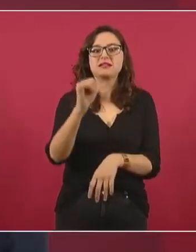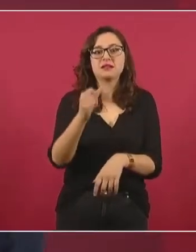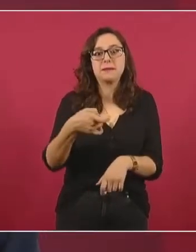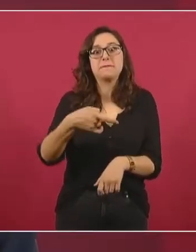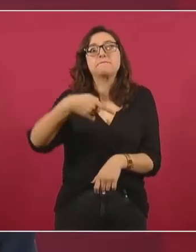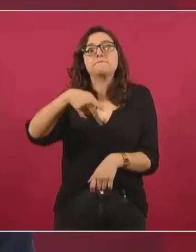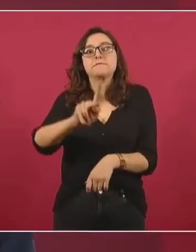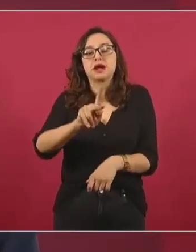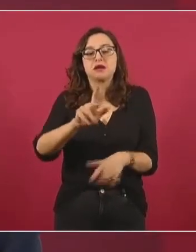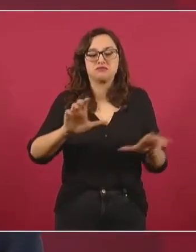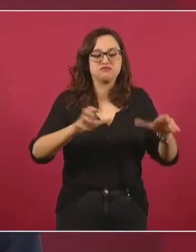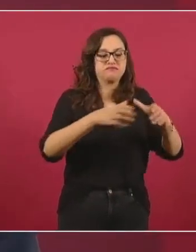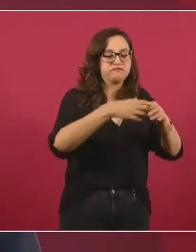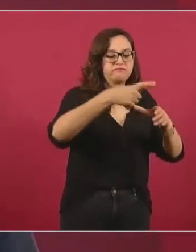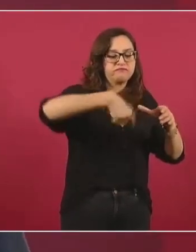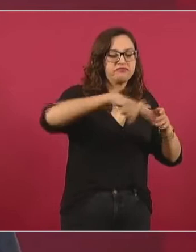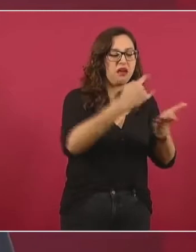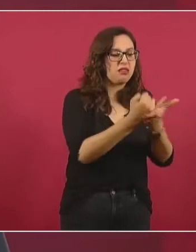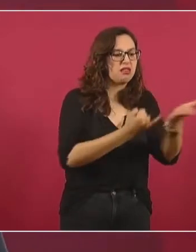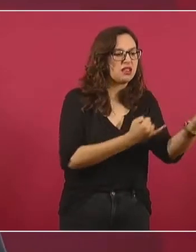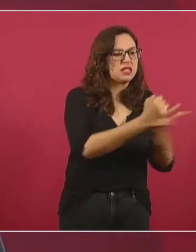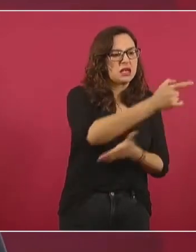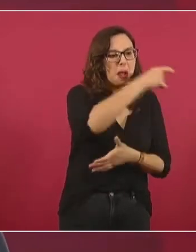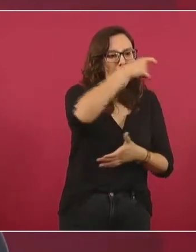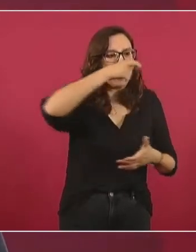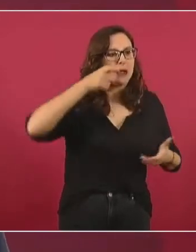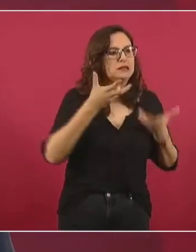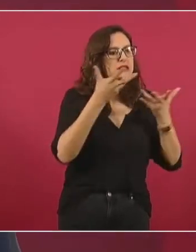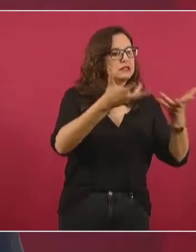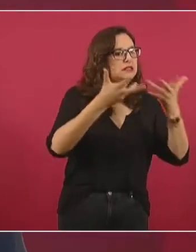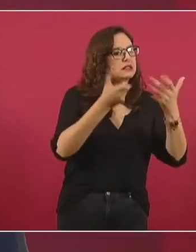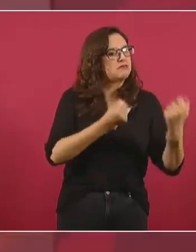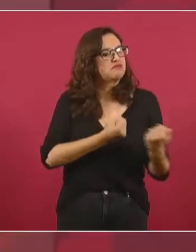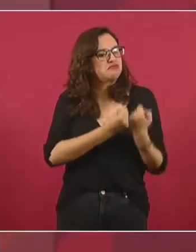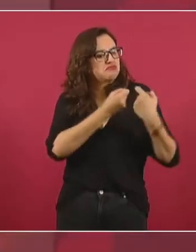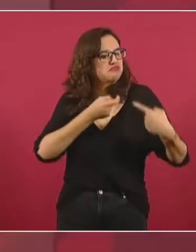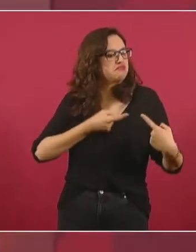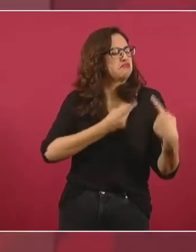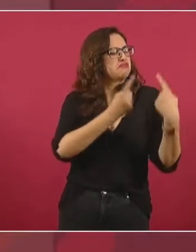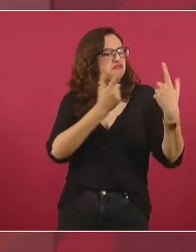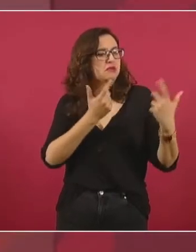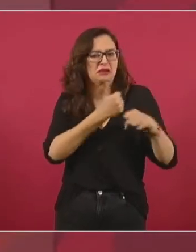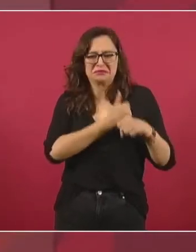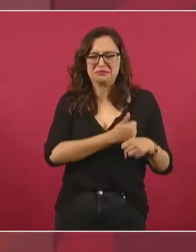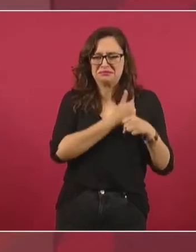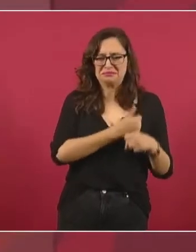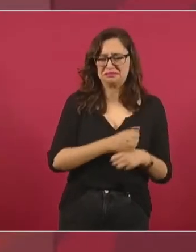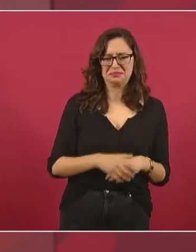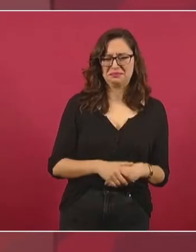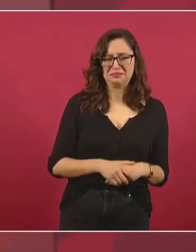por las ambiciones de las cúpulas de poder y de los